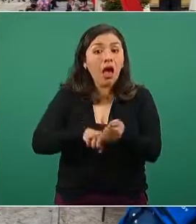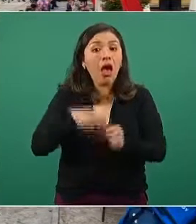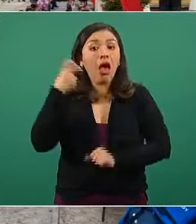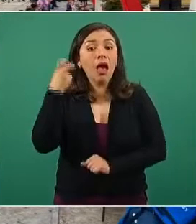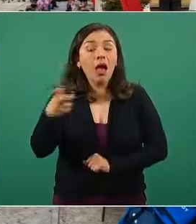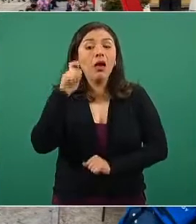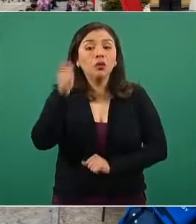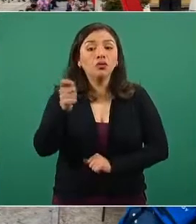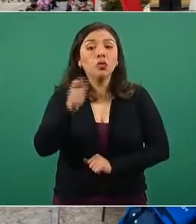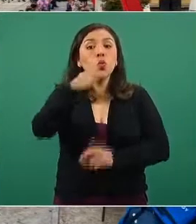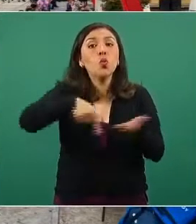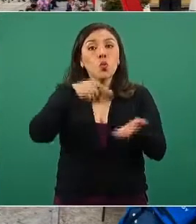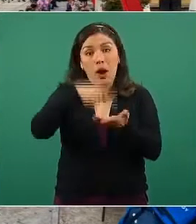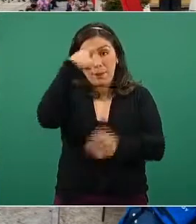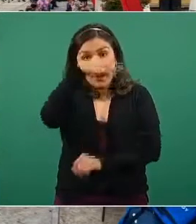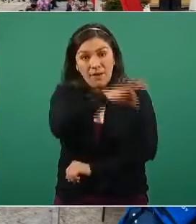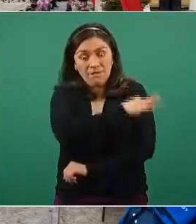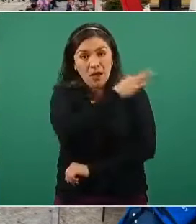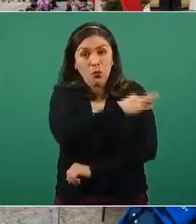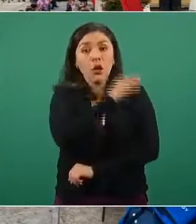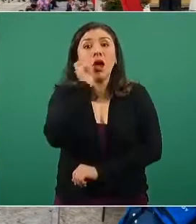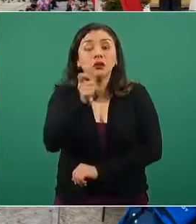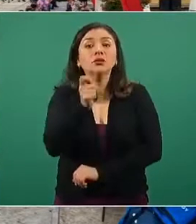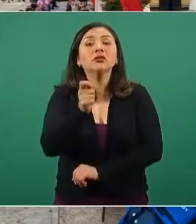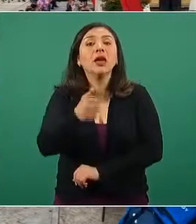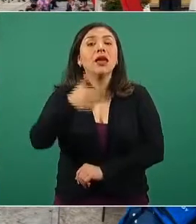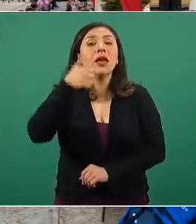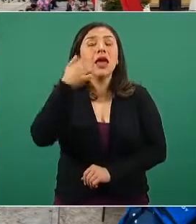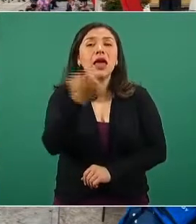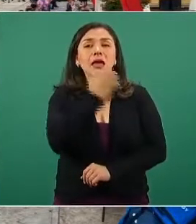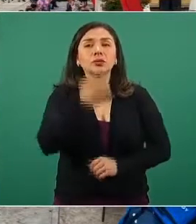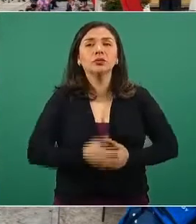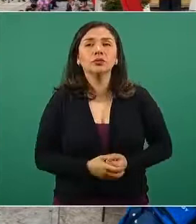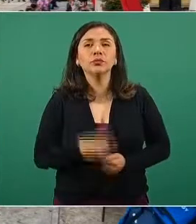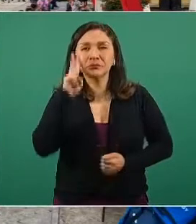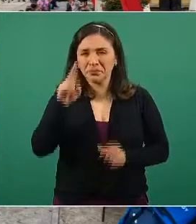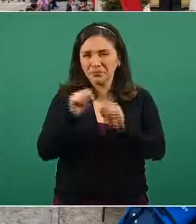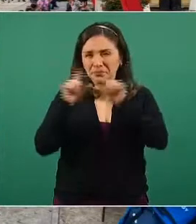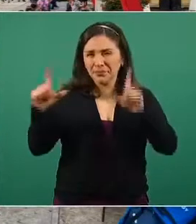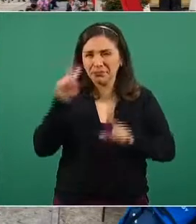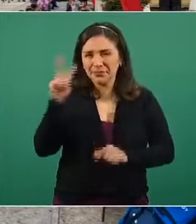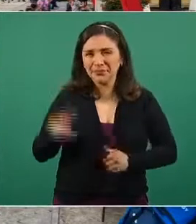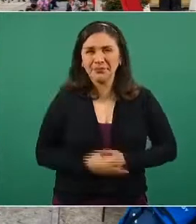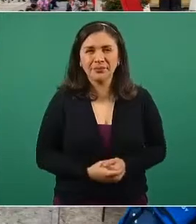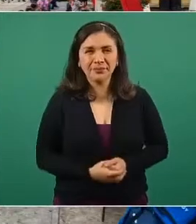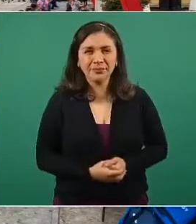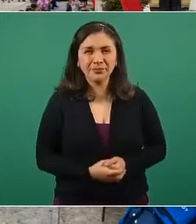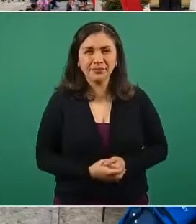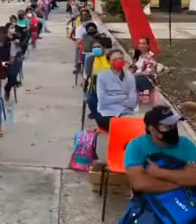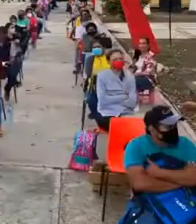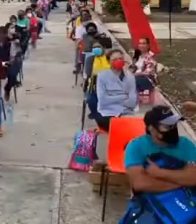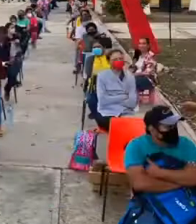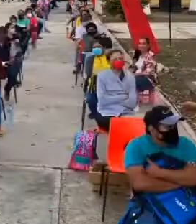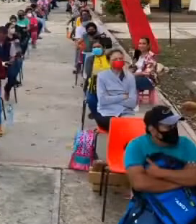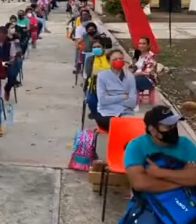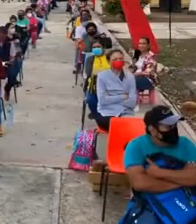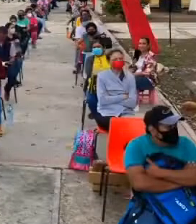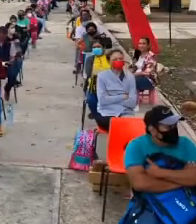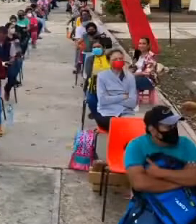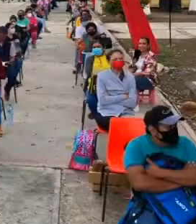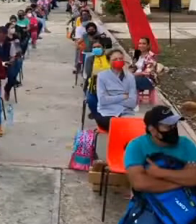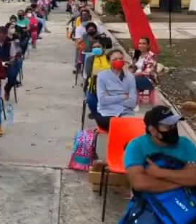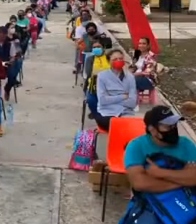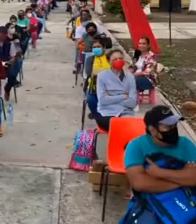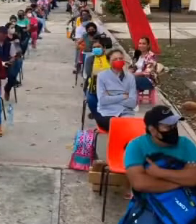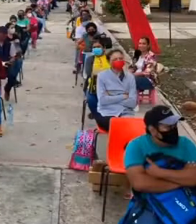un punto de vacunación, que es una de las 6 escuelas que se seleccionaron para ser puntos de vacunación. Otros puntos de